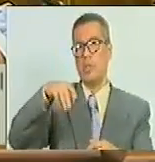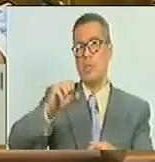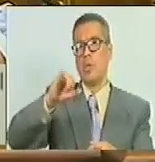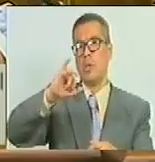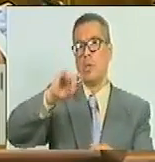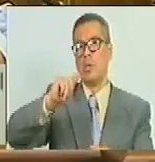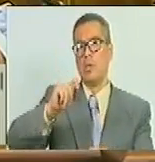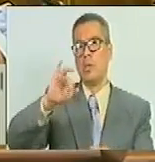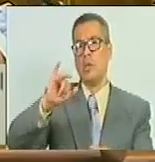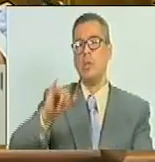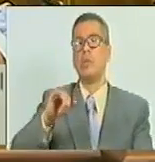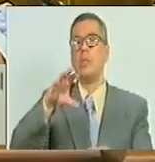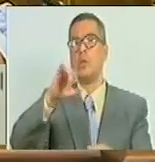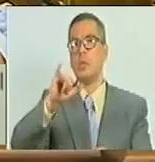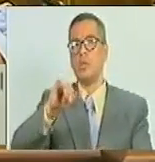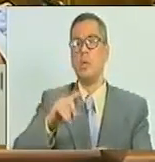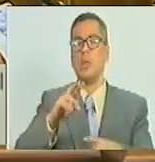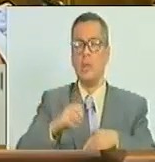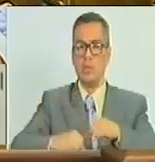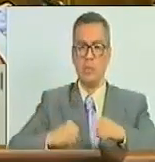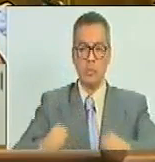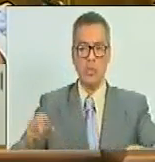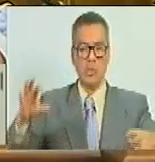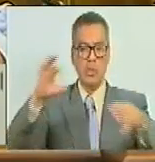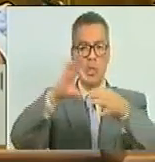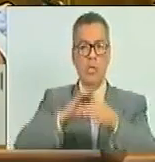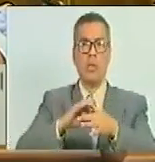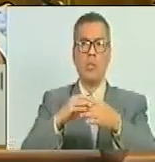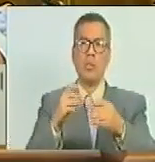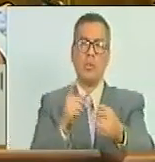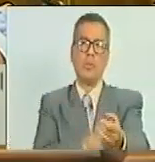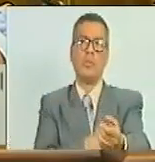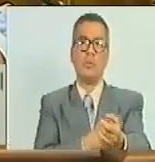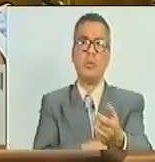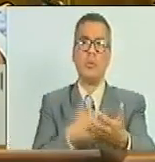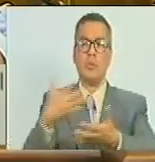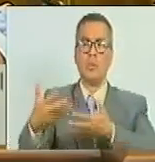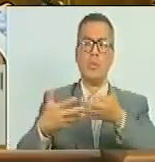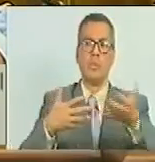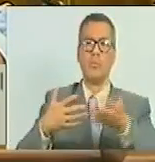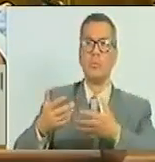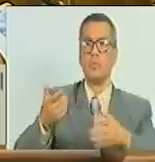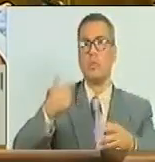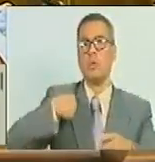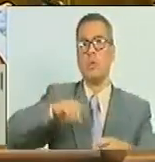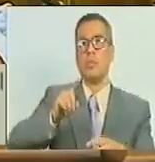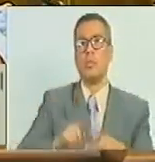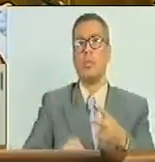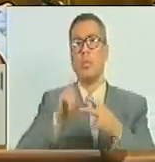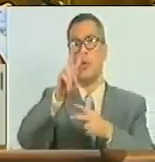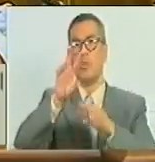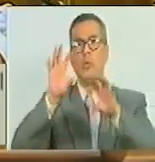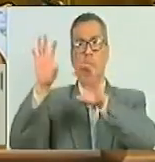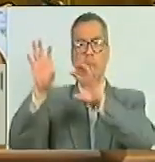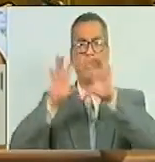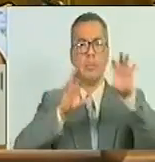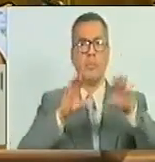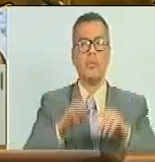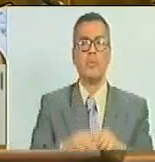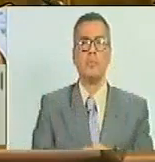Erdogan, afianzando de esta manera los lazos de hermandad y cooperación que existen entre ambas